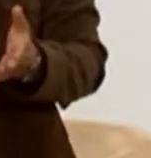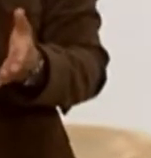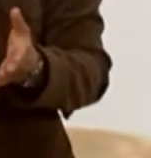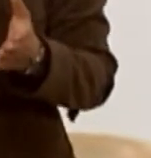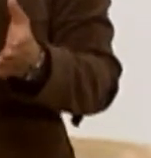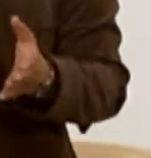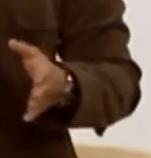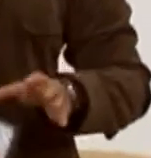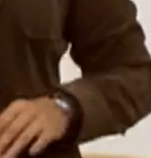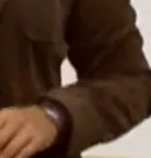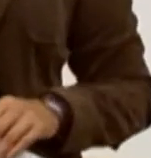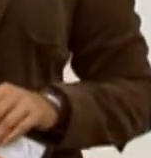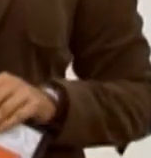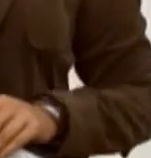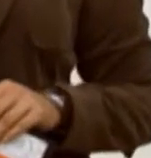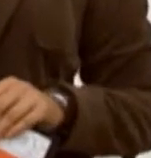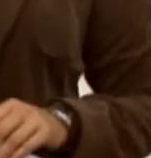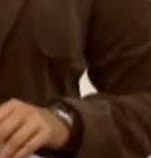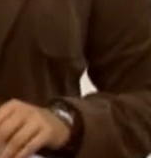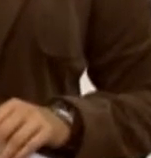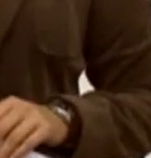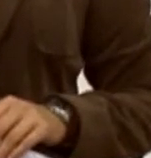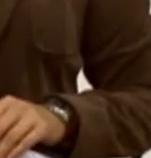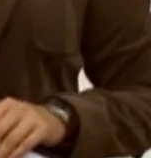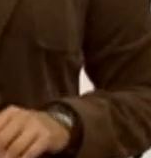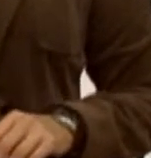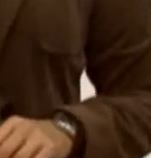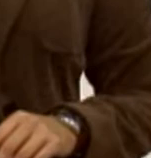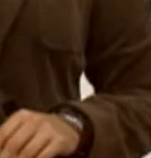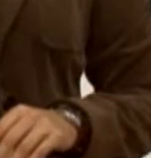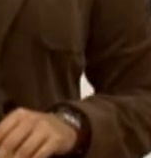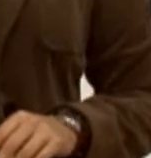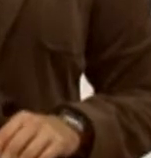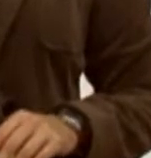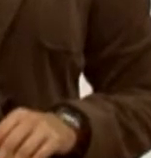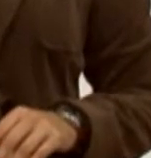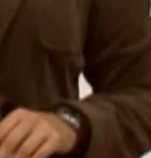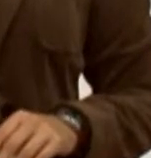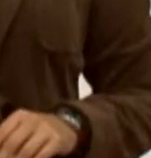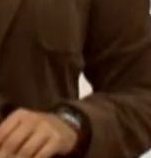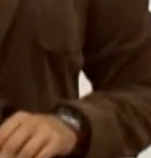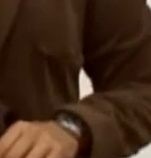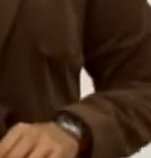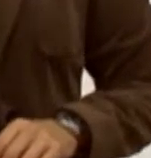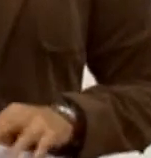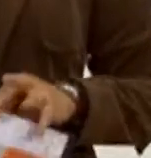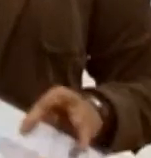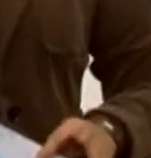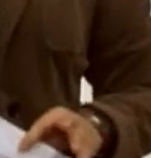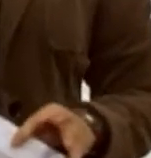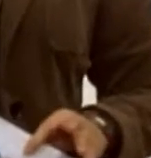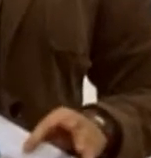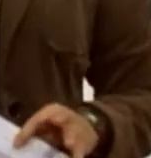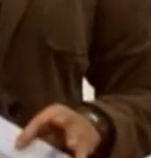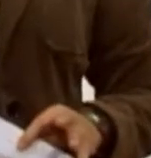sus derechos, porque es información que usted necesita conocer y que además necesita también poder manejar. Hoy vamos